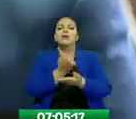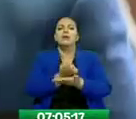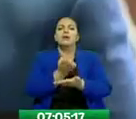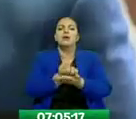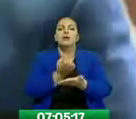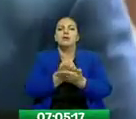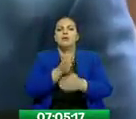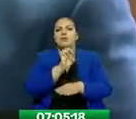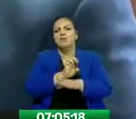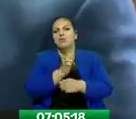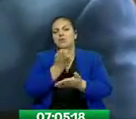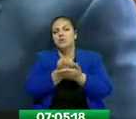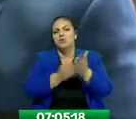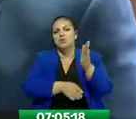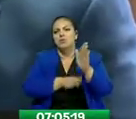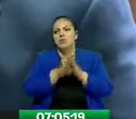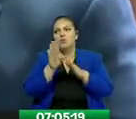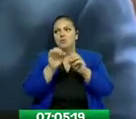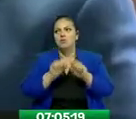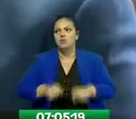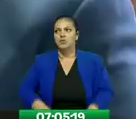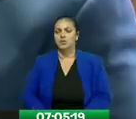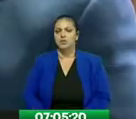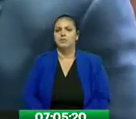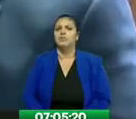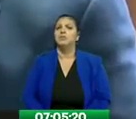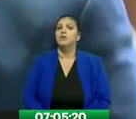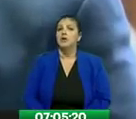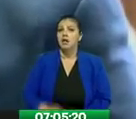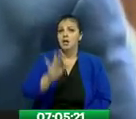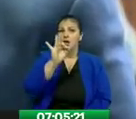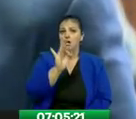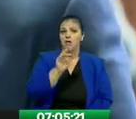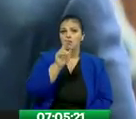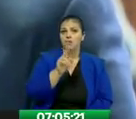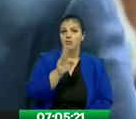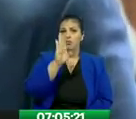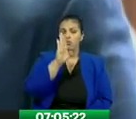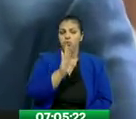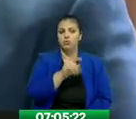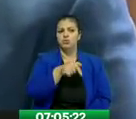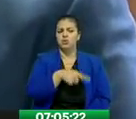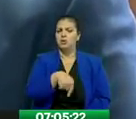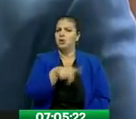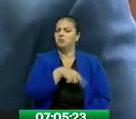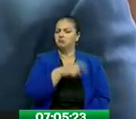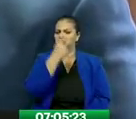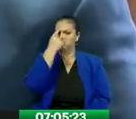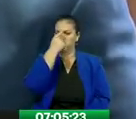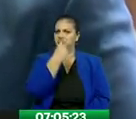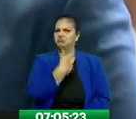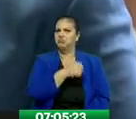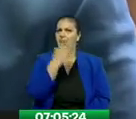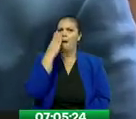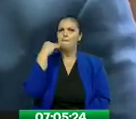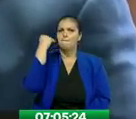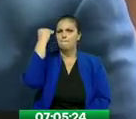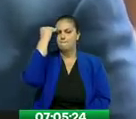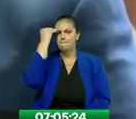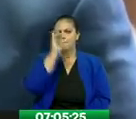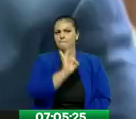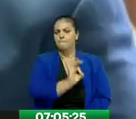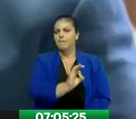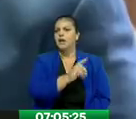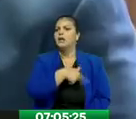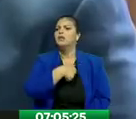En ese sentido, saludar de igual manera la madurez con que está llevando este diálogo, el FUT. Se ha tomado ya los acuerdos